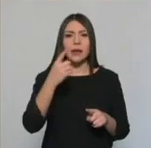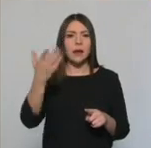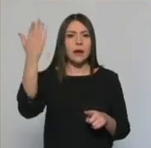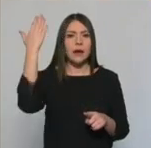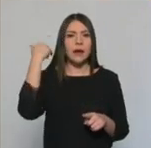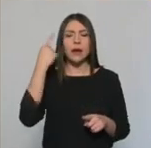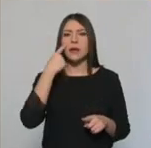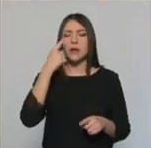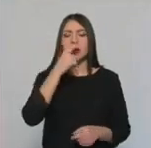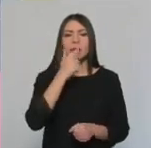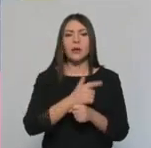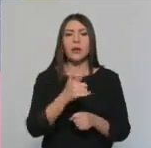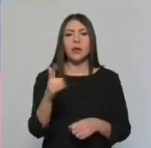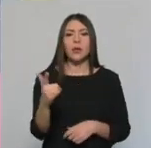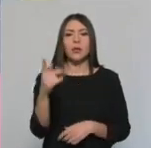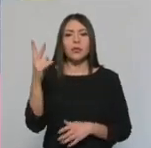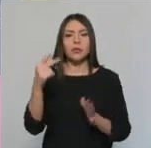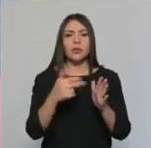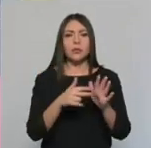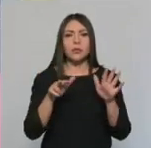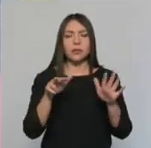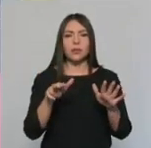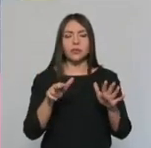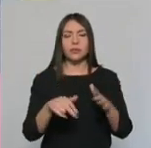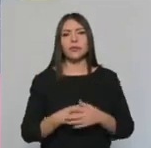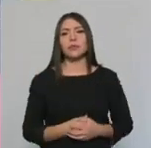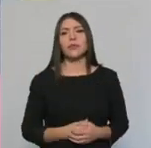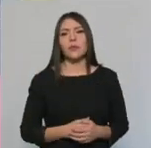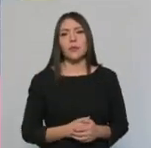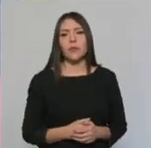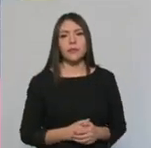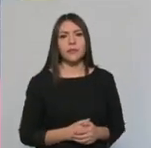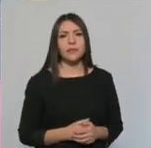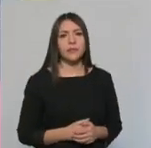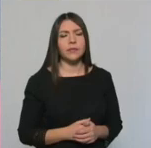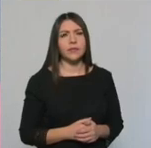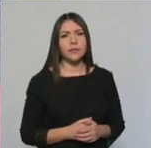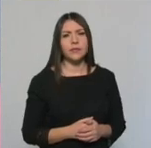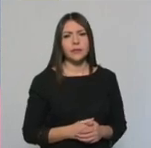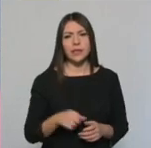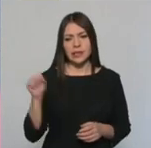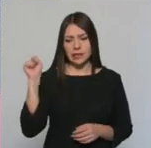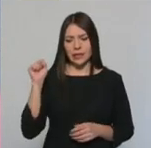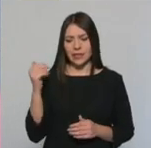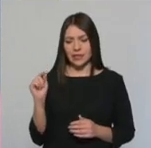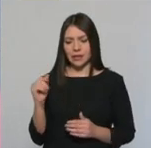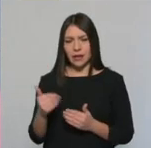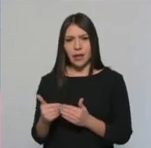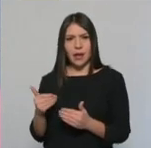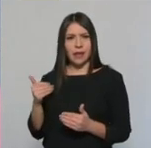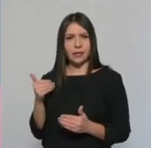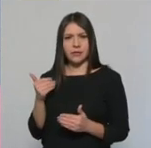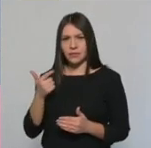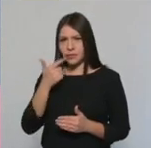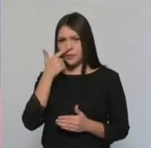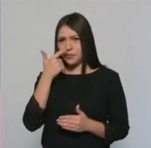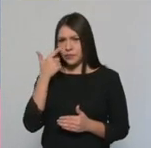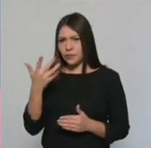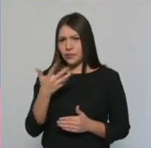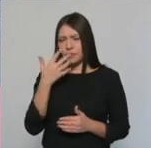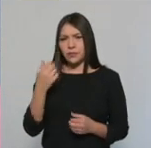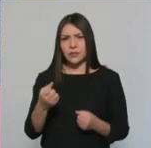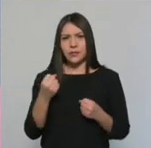en julio de 2018. Antes del sábado se percibía un olor, pero como a gas. Eso